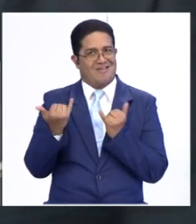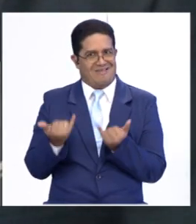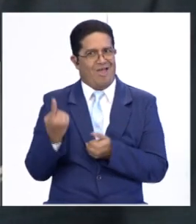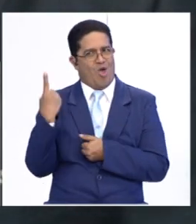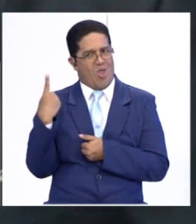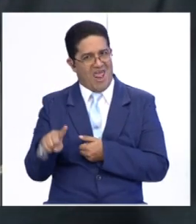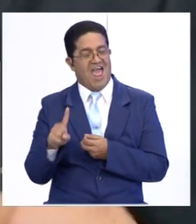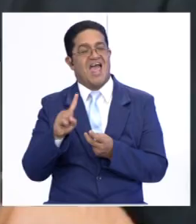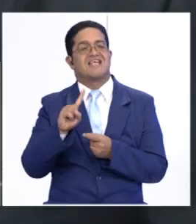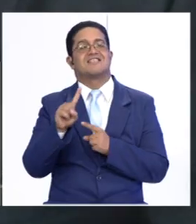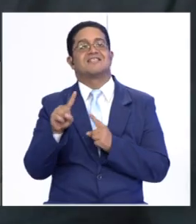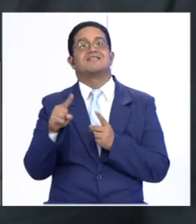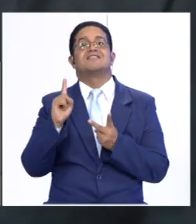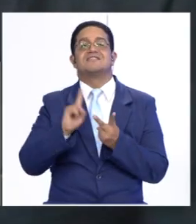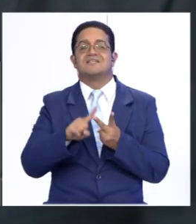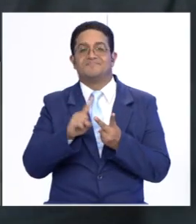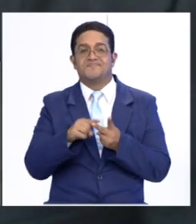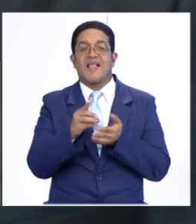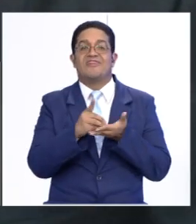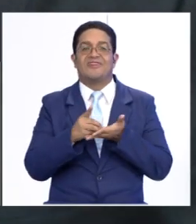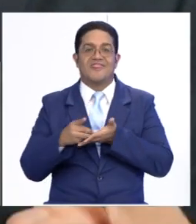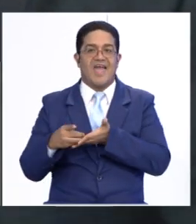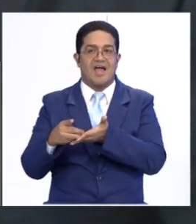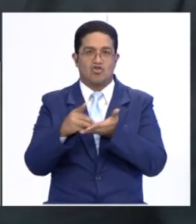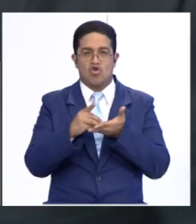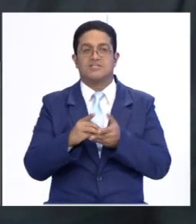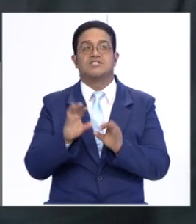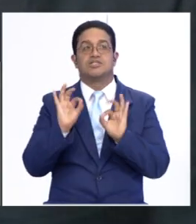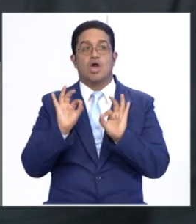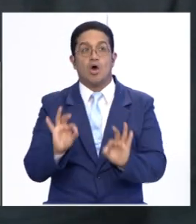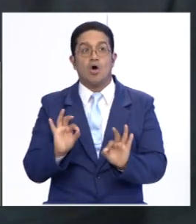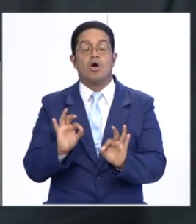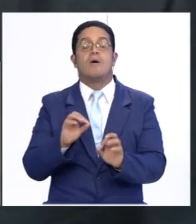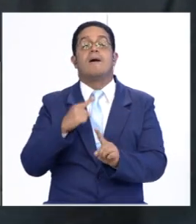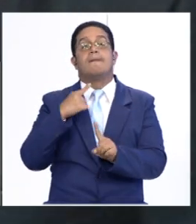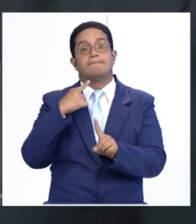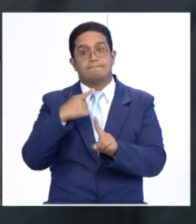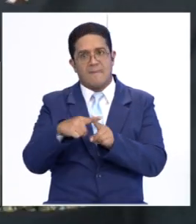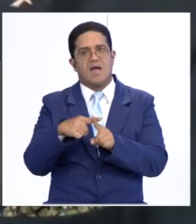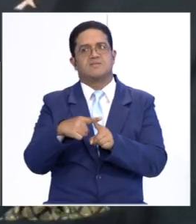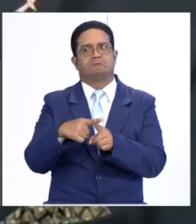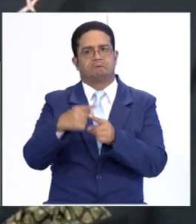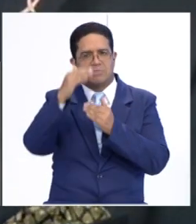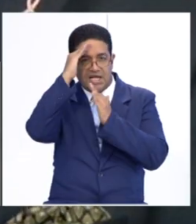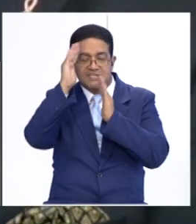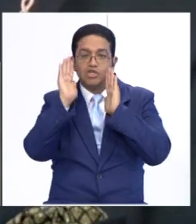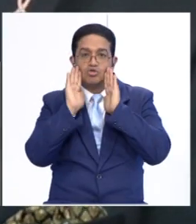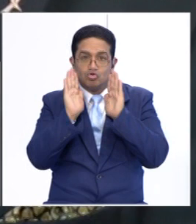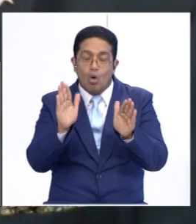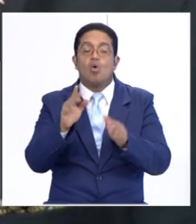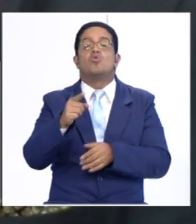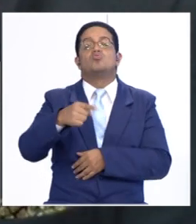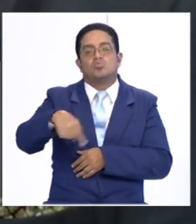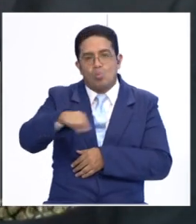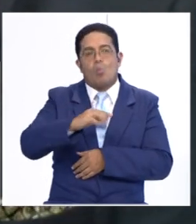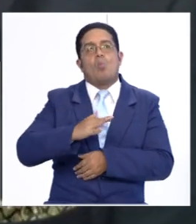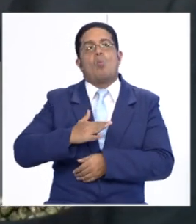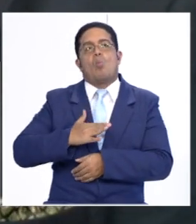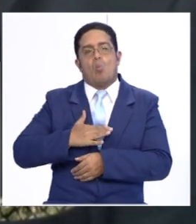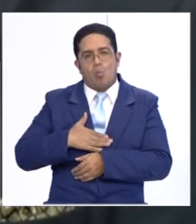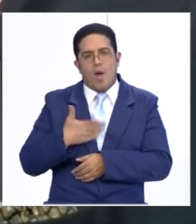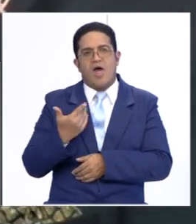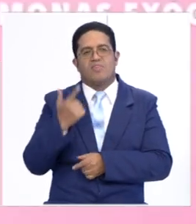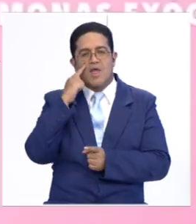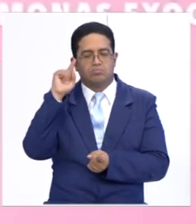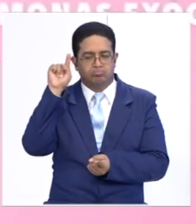que disponemos, con el diagnóstico temprano y con el tratamiento oportuno, nosotros podemos modificar esas estadísticas